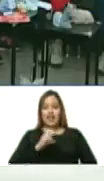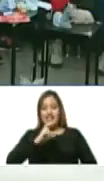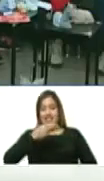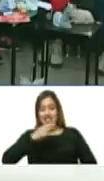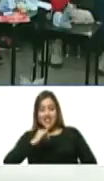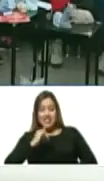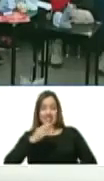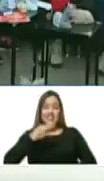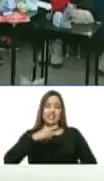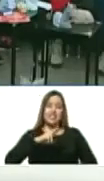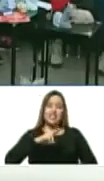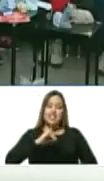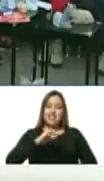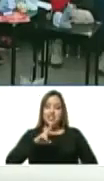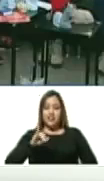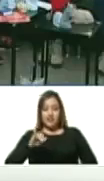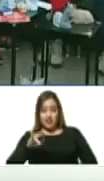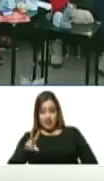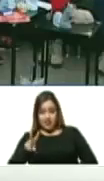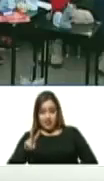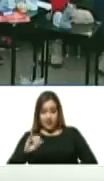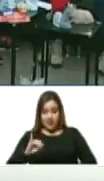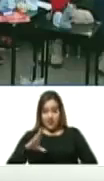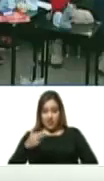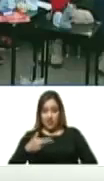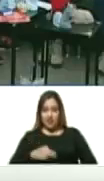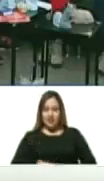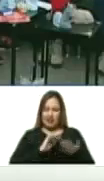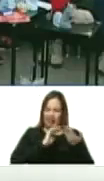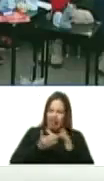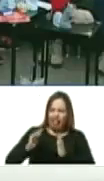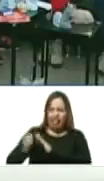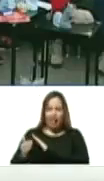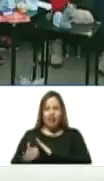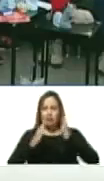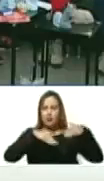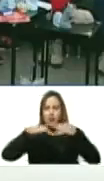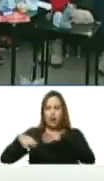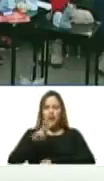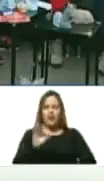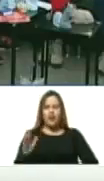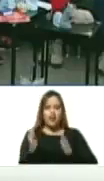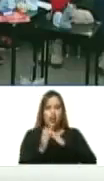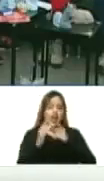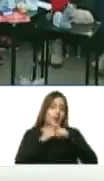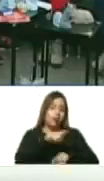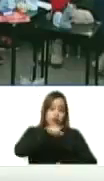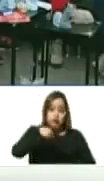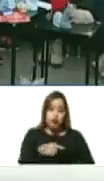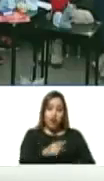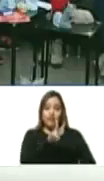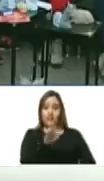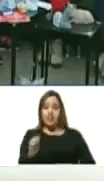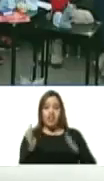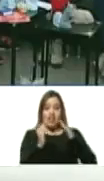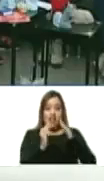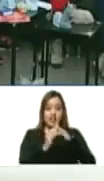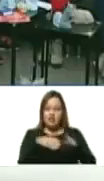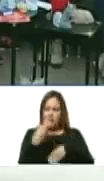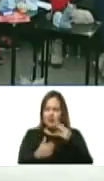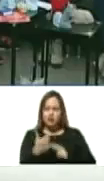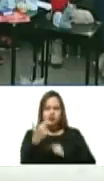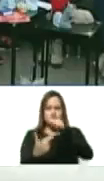costa, perdimos 20 viviendas. Pero yo le digo a la gente de Chichiribichi que me está viendo, esas 20 viviendas se las reconstruimos completicas